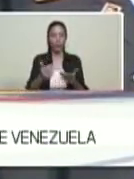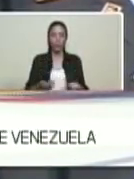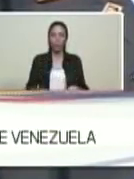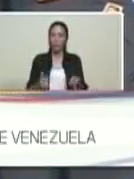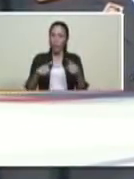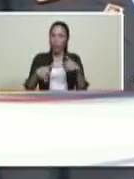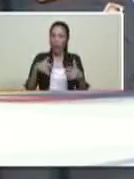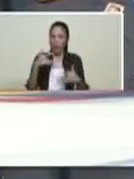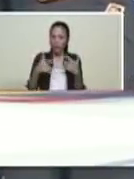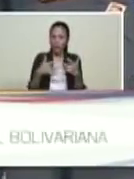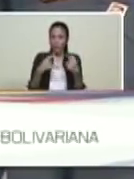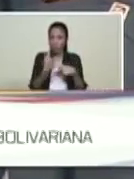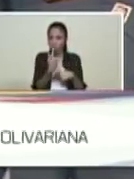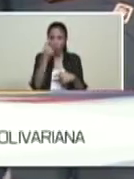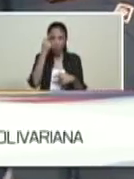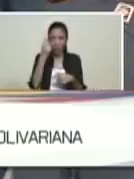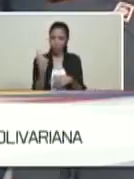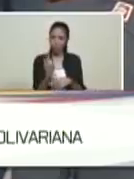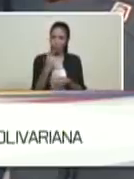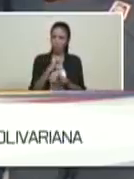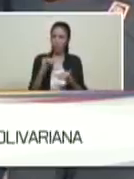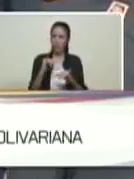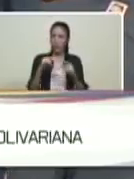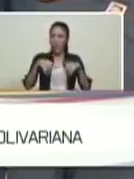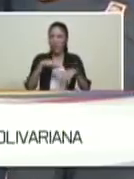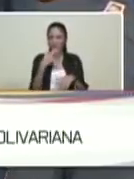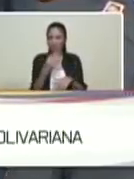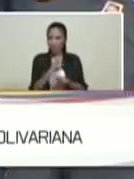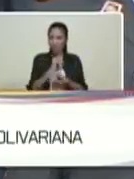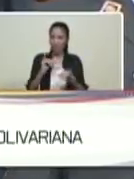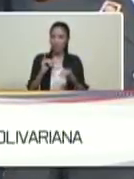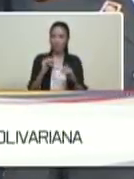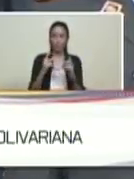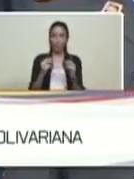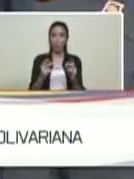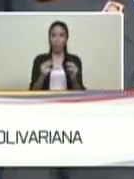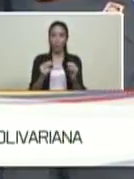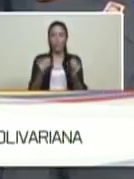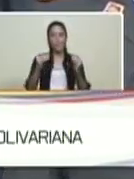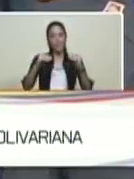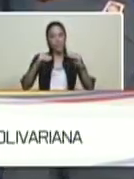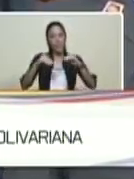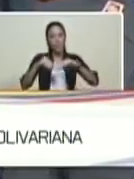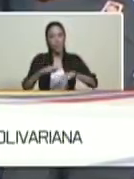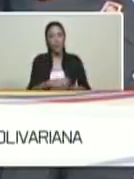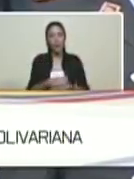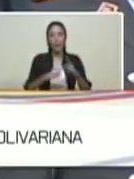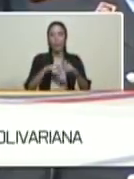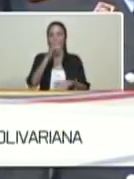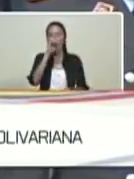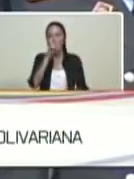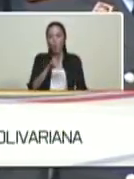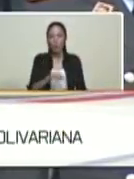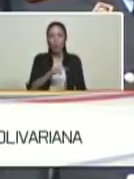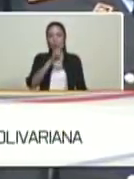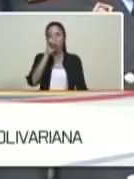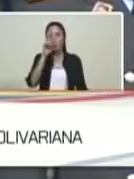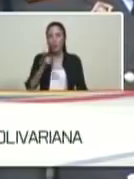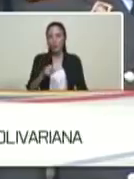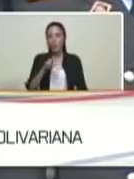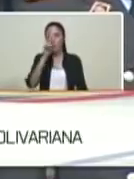para un solo día para esta tarde es un acto para todos los días